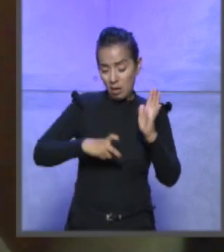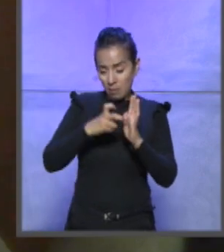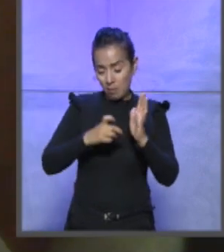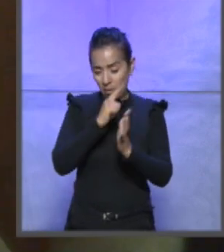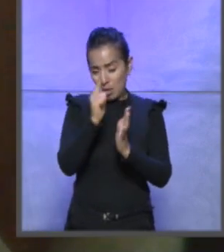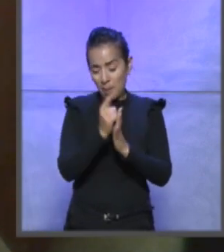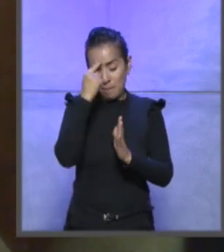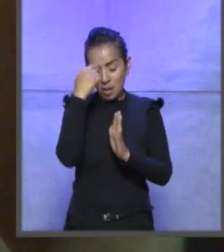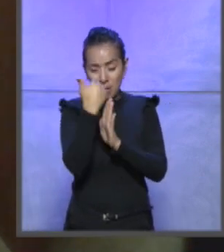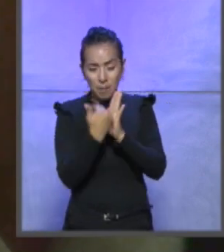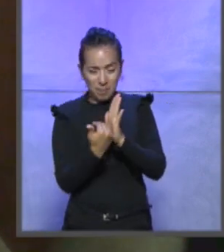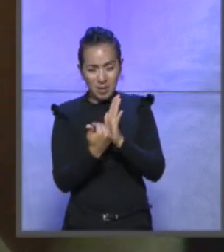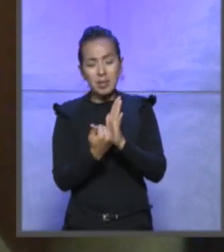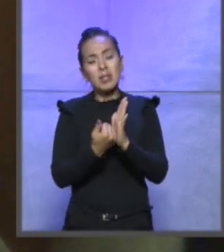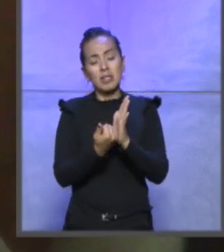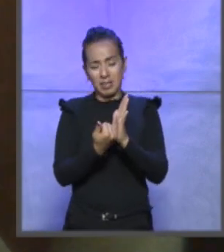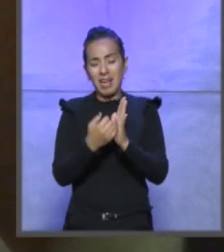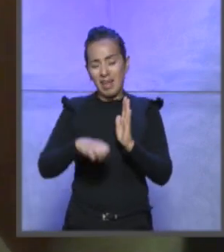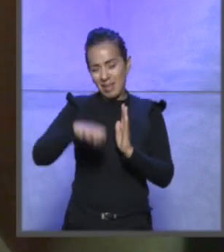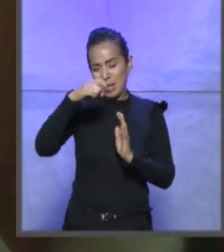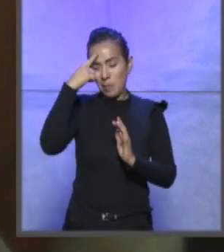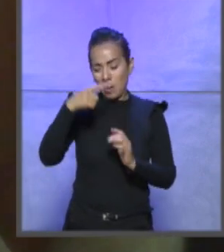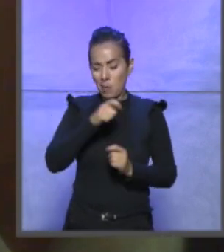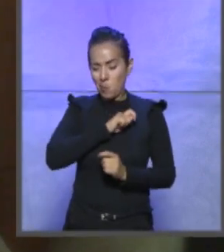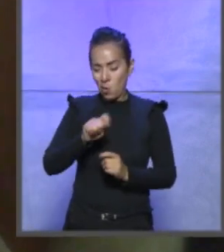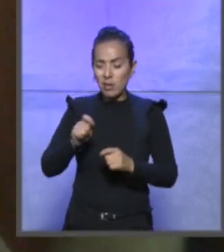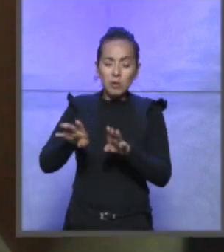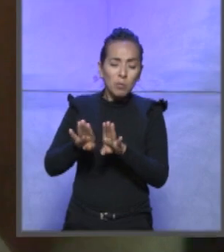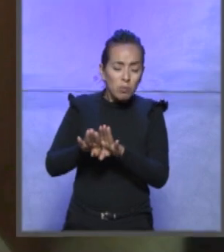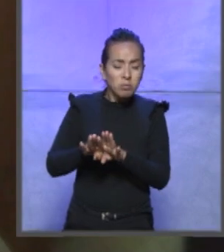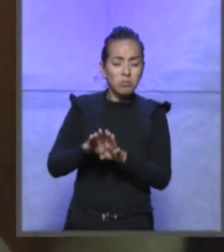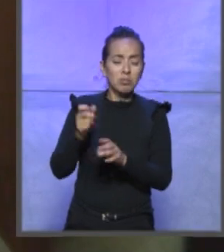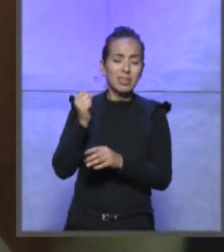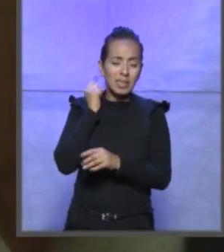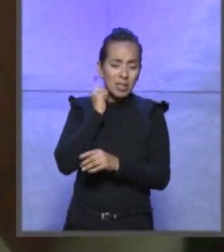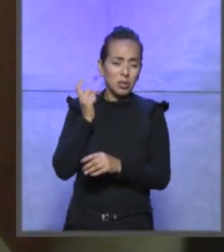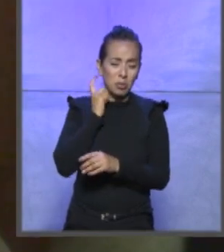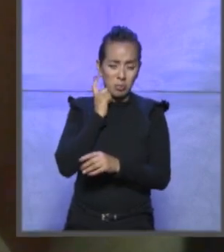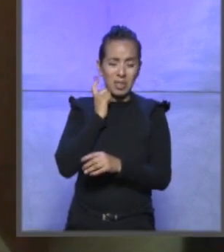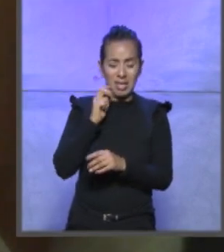para disminuir la edad para ser senador y para ser diputado, que pasaron de ser de